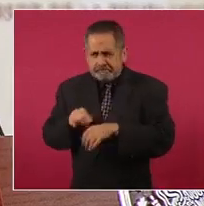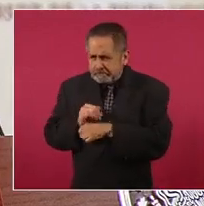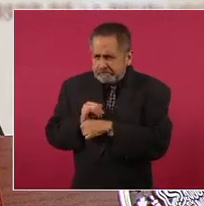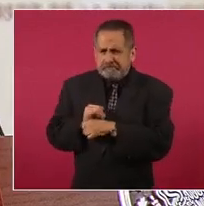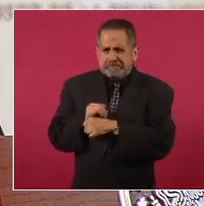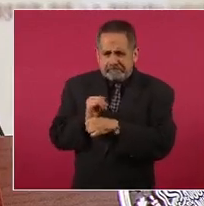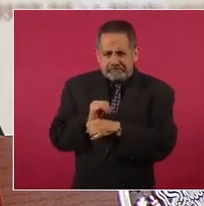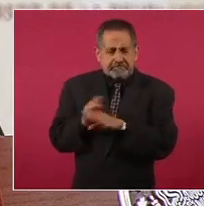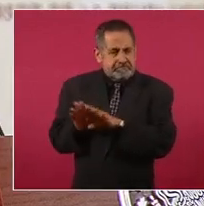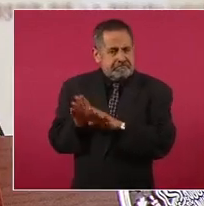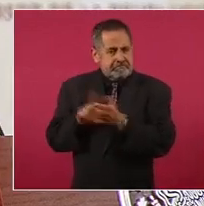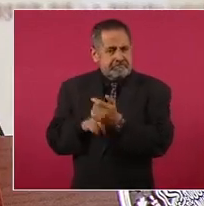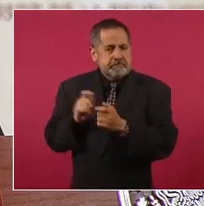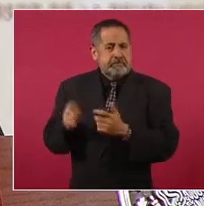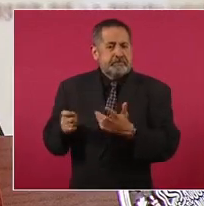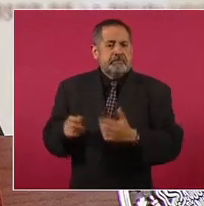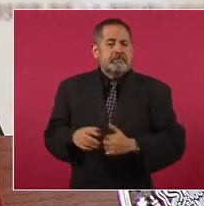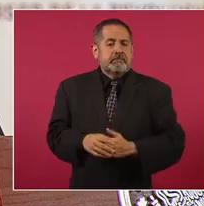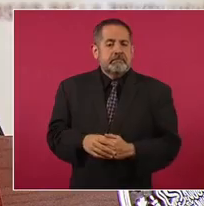y